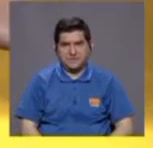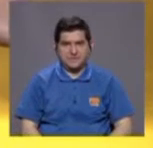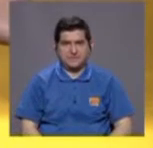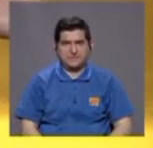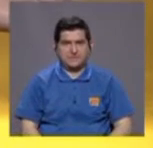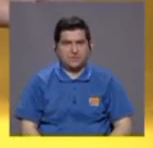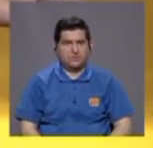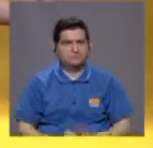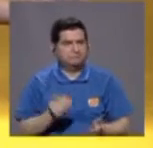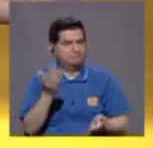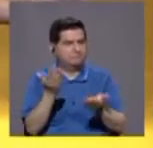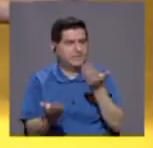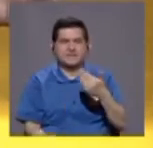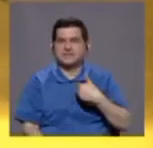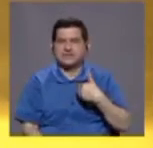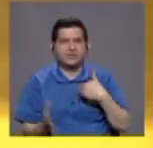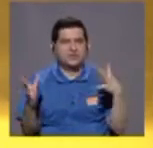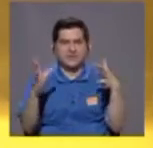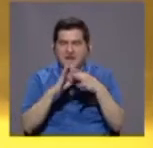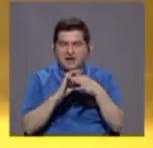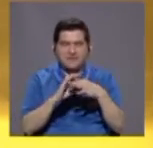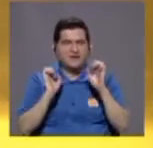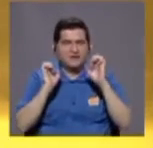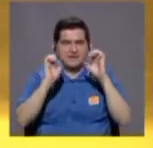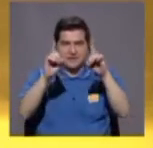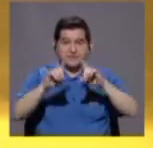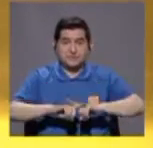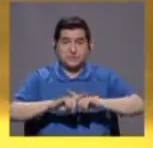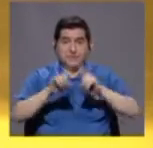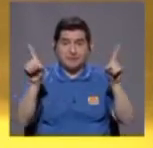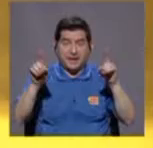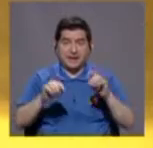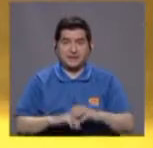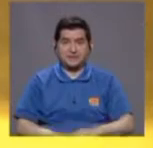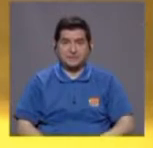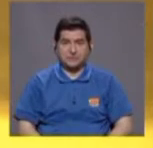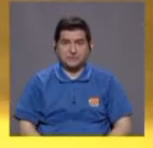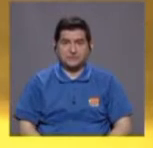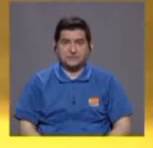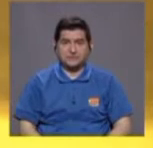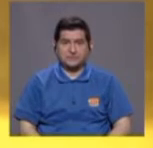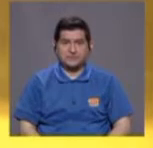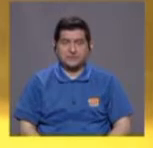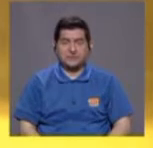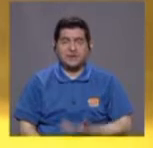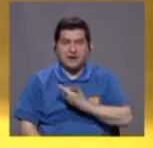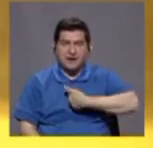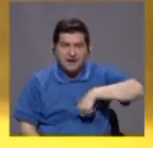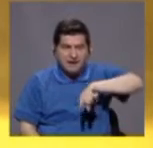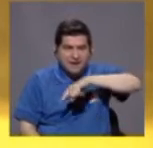que no tuvo que ver con la educación, pero y nos sacaría